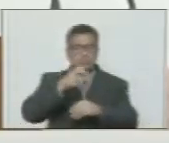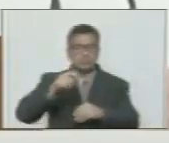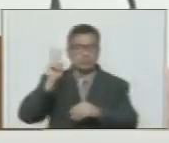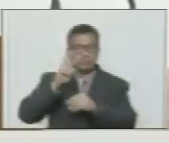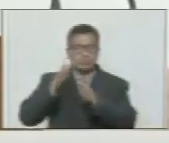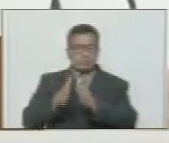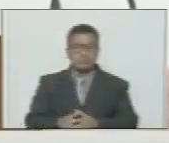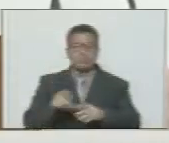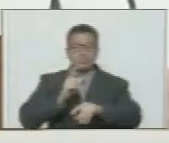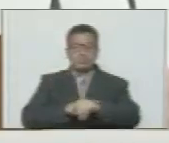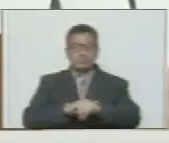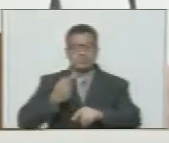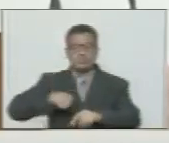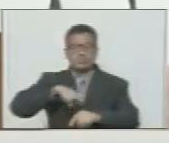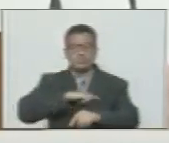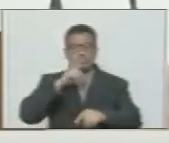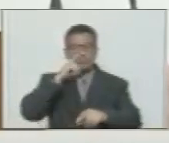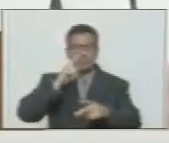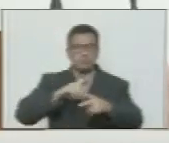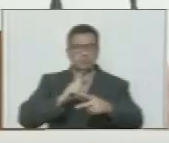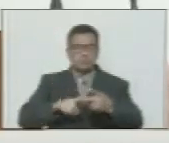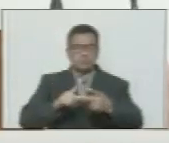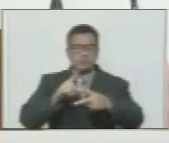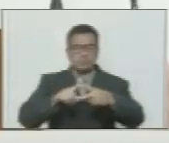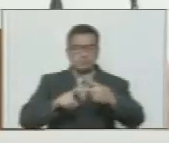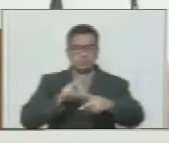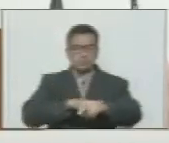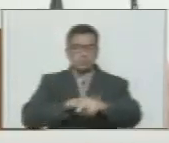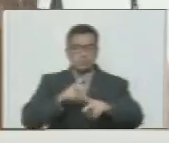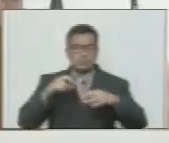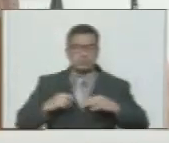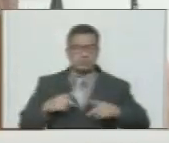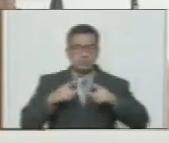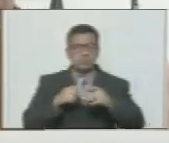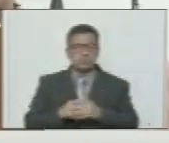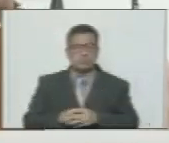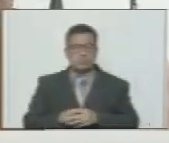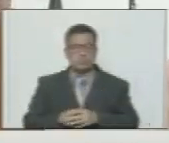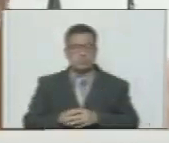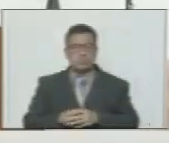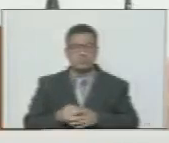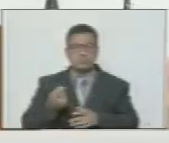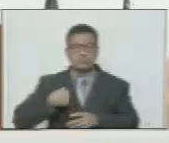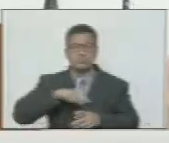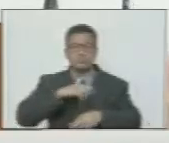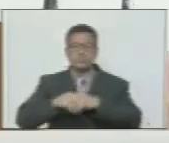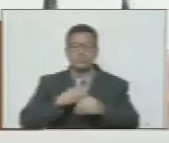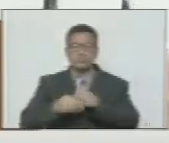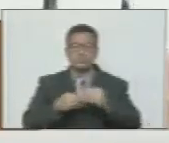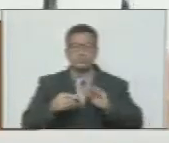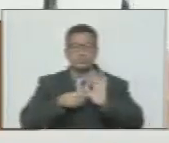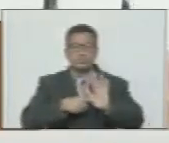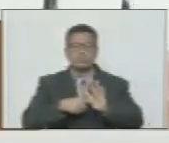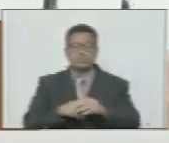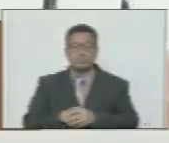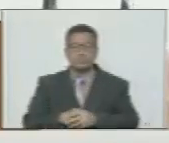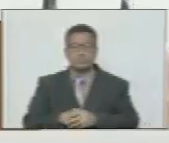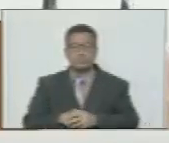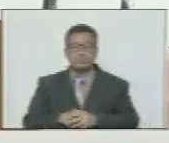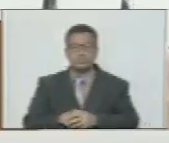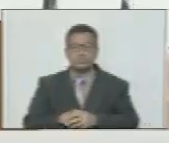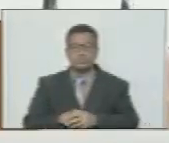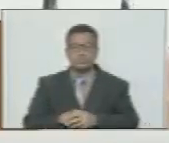el pueblo venezolano en este nuestro segundo periodo. En esta oportunidad nos corresponde